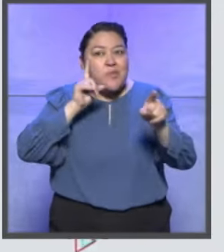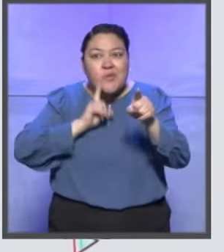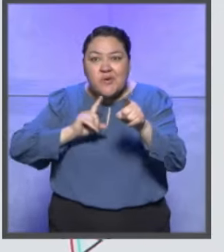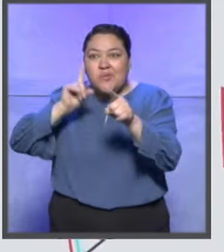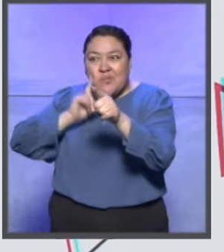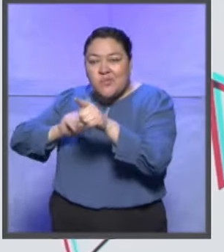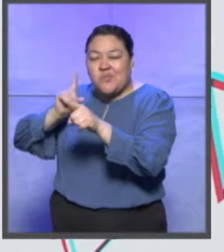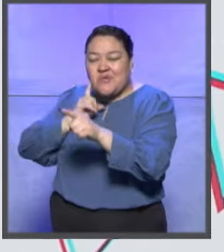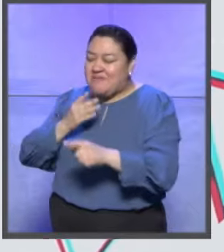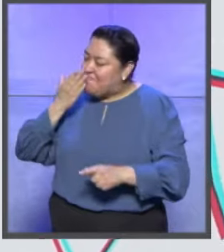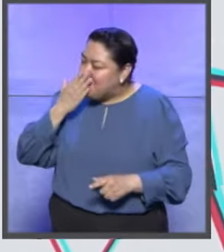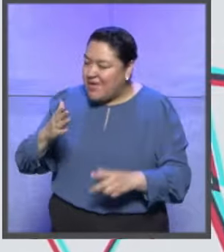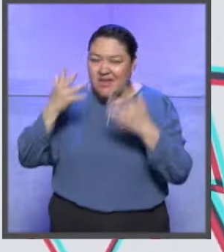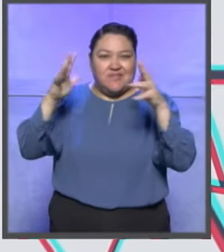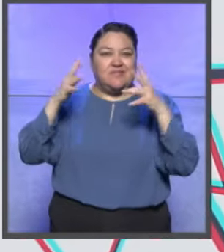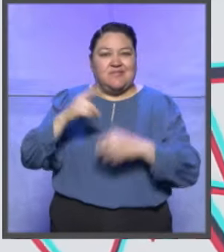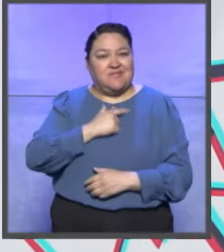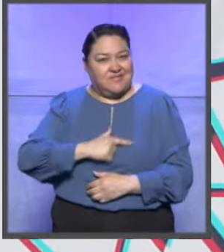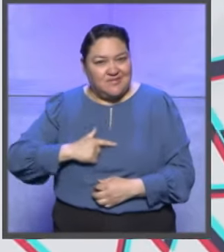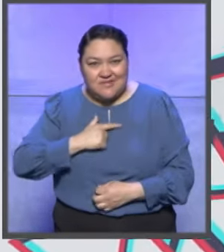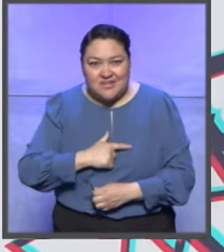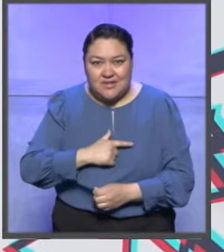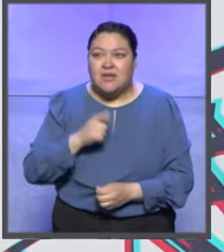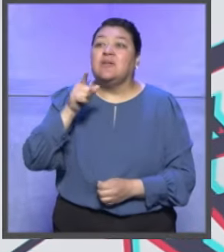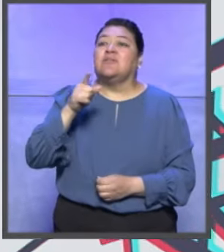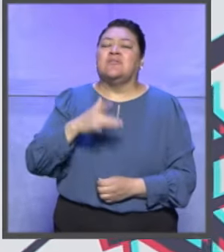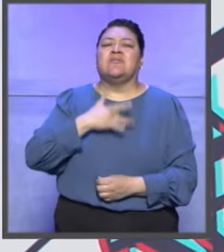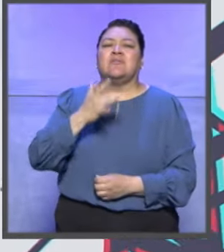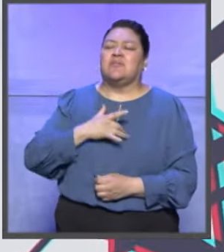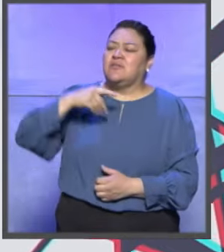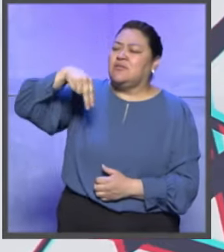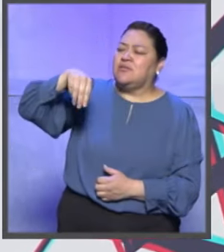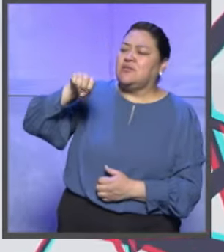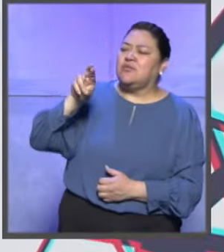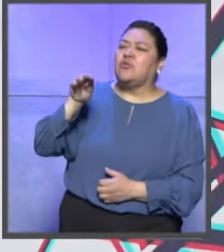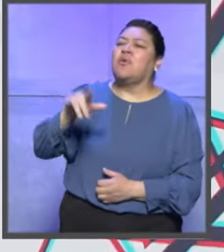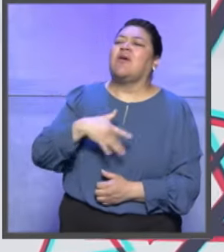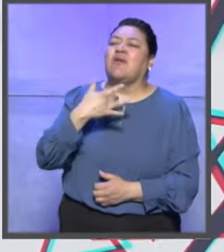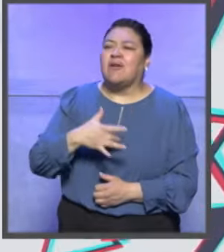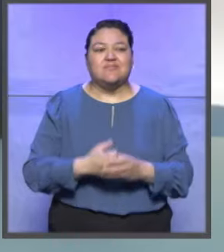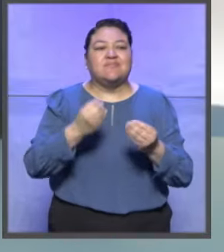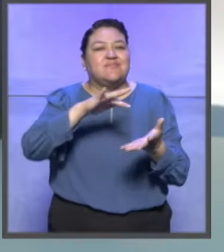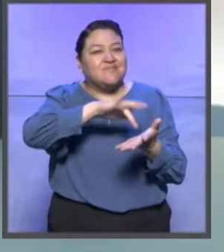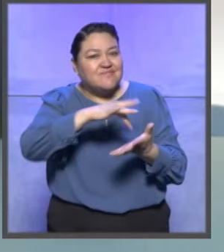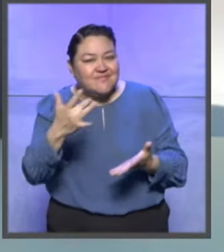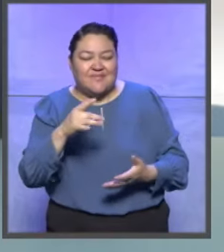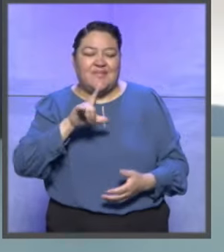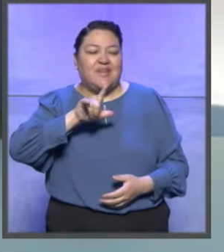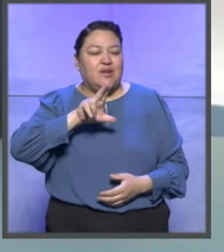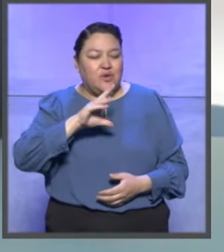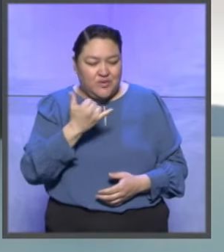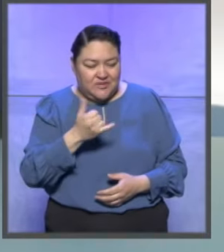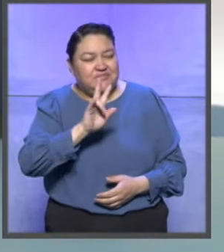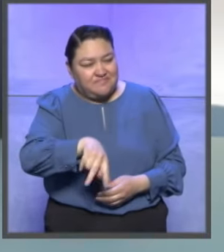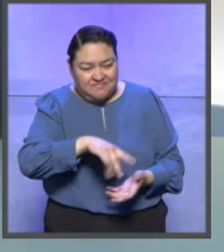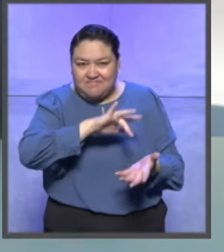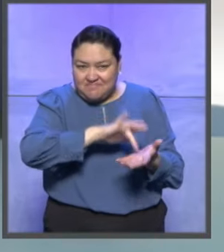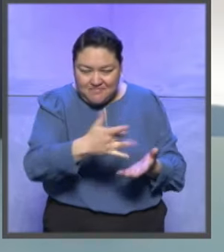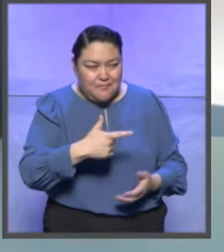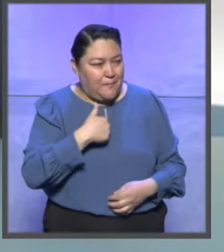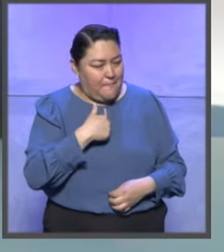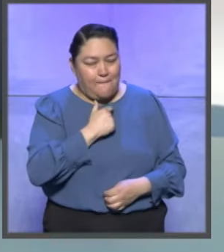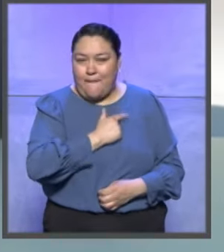celebrarse. Yo quiero una primera impresión de ti, Norma, de esto que estoy diciendo. Gracias, Lucy. Pues sí,